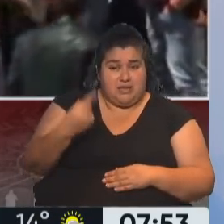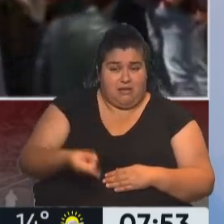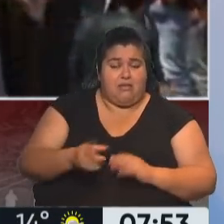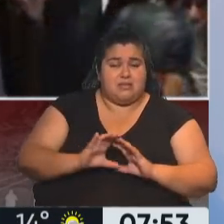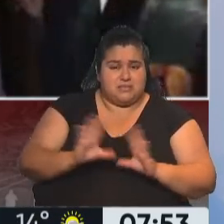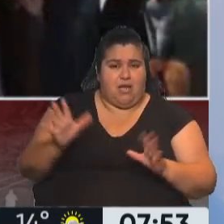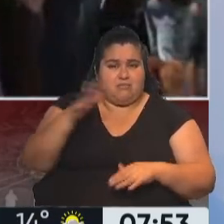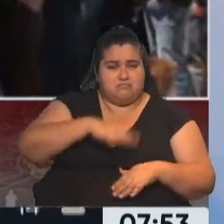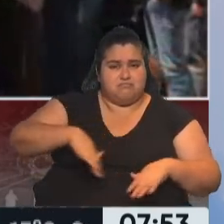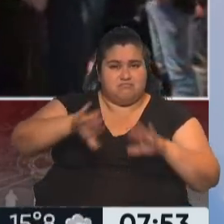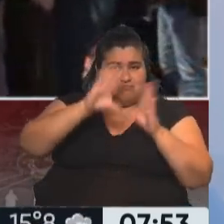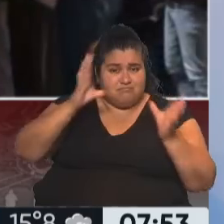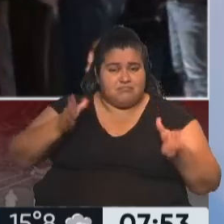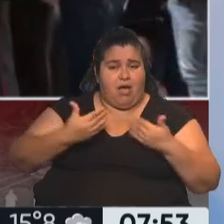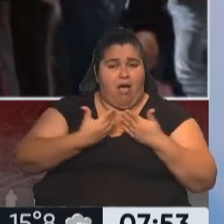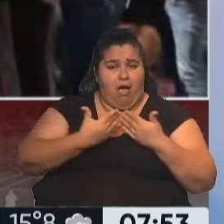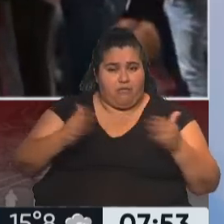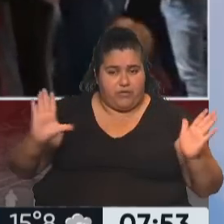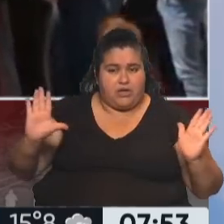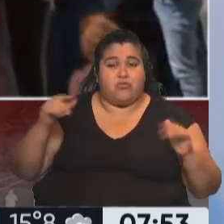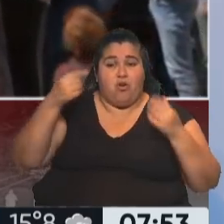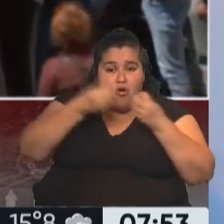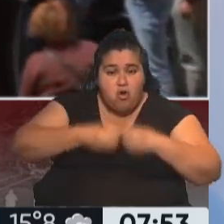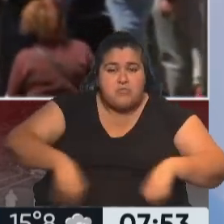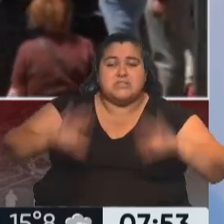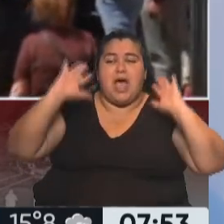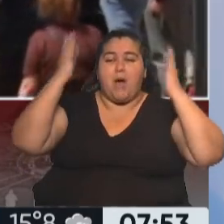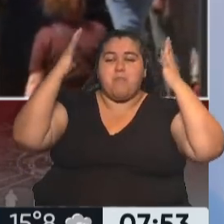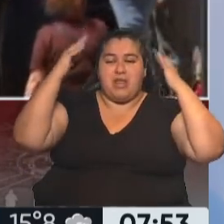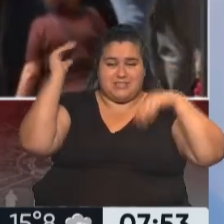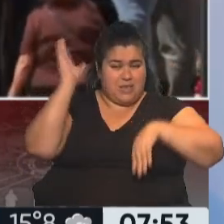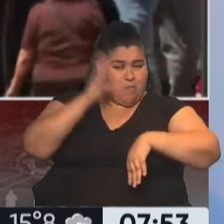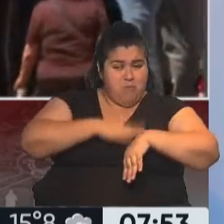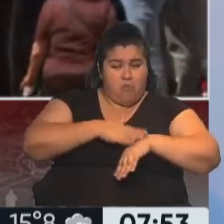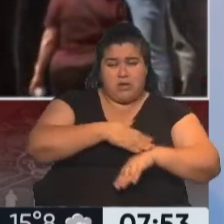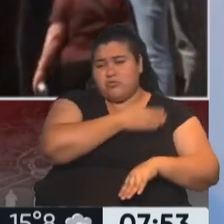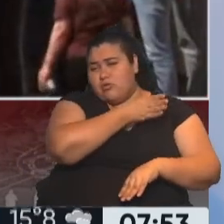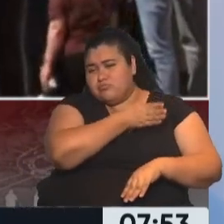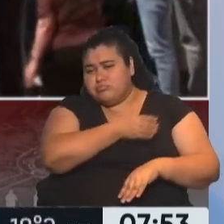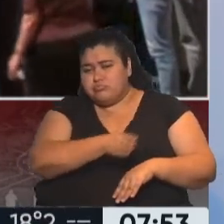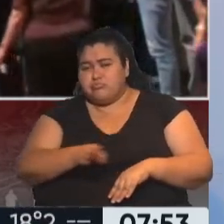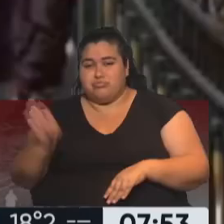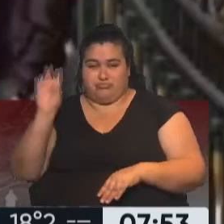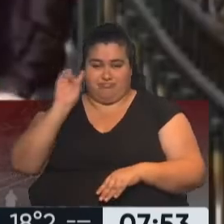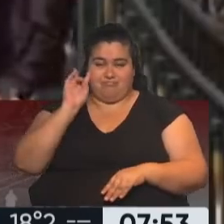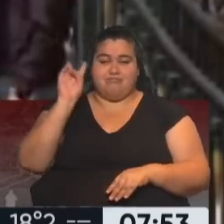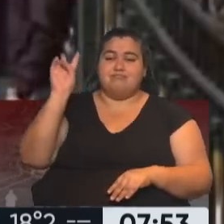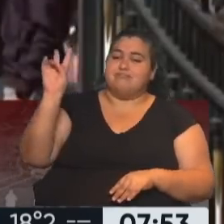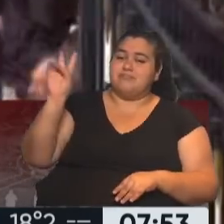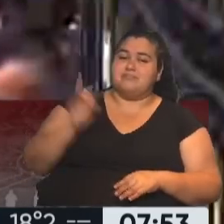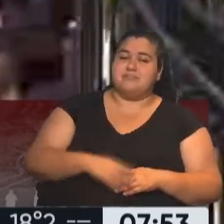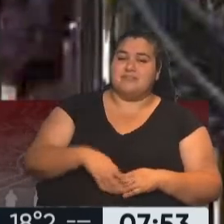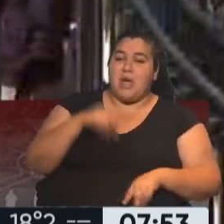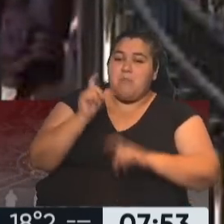estará habilitada. Empiezan los aplausos. Es un momento extremadamente emotivo. La gente que